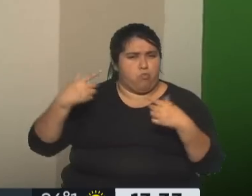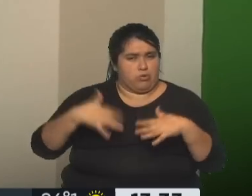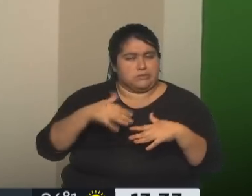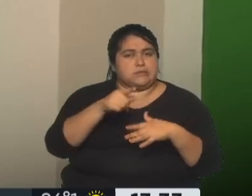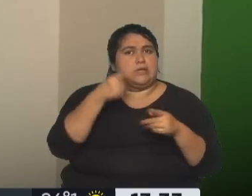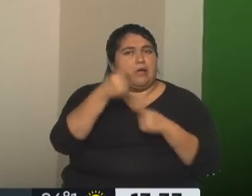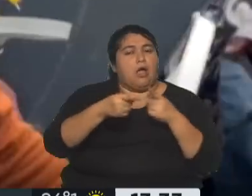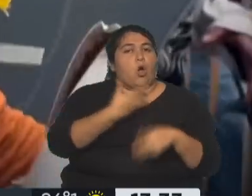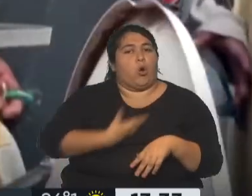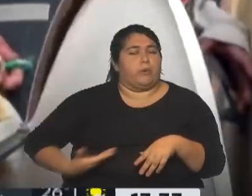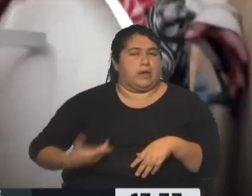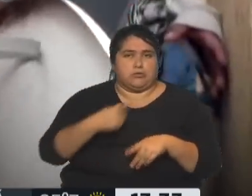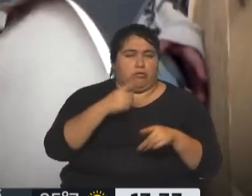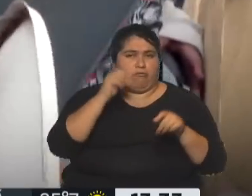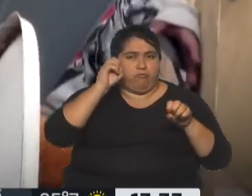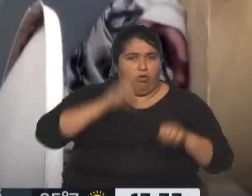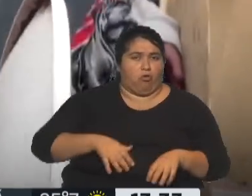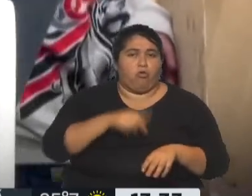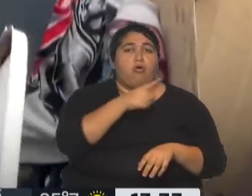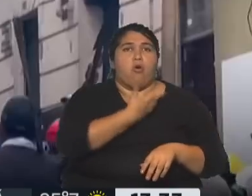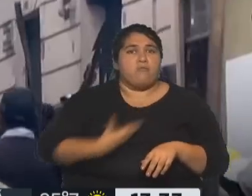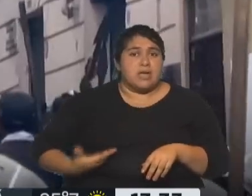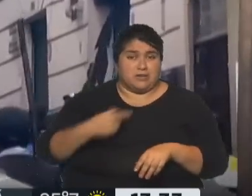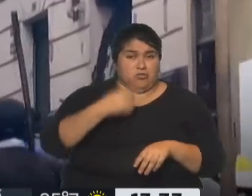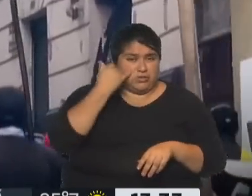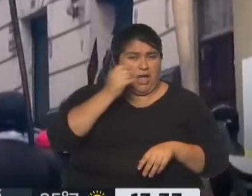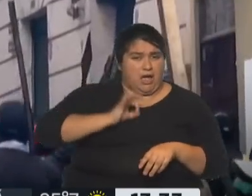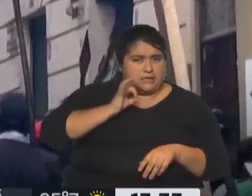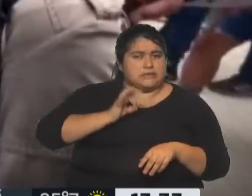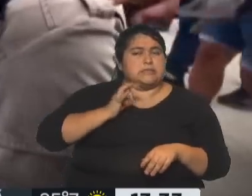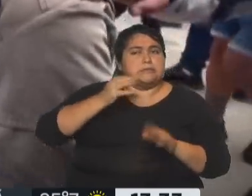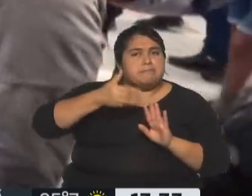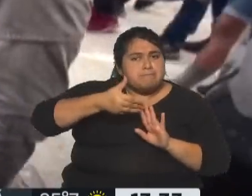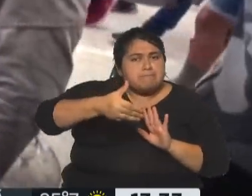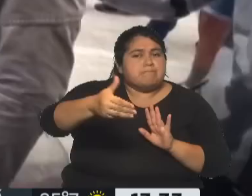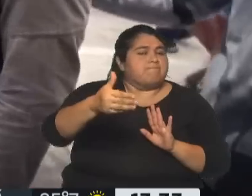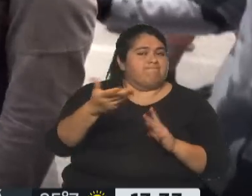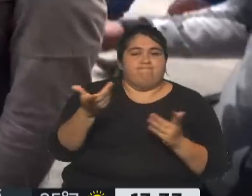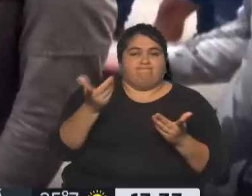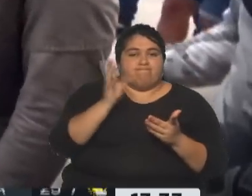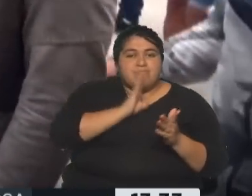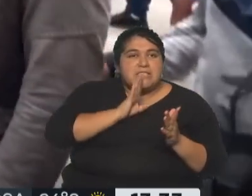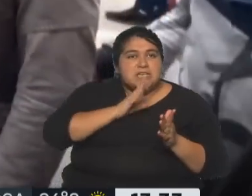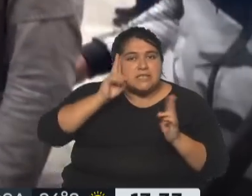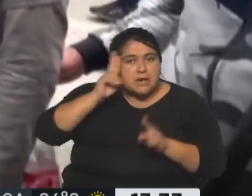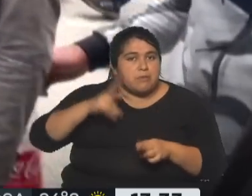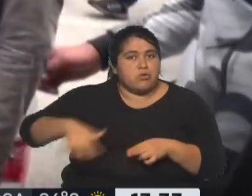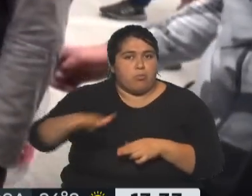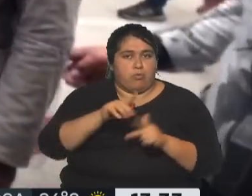gobierno políticamente débil en un país que tiene una tradición de poca paciencia social.